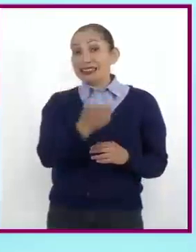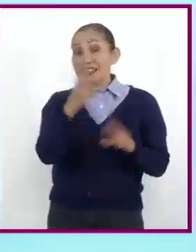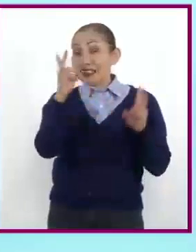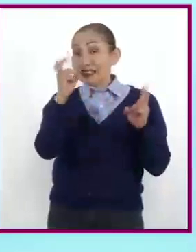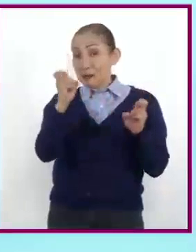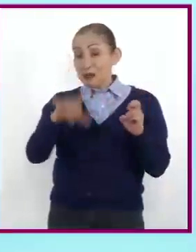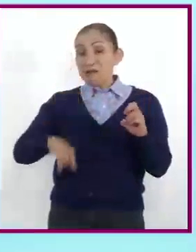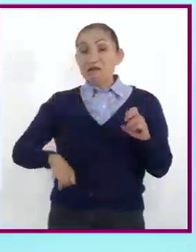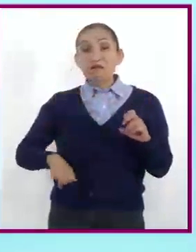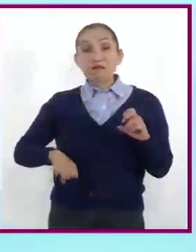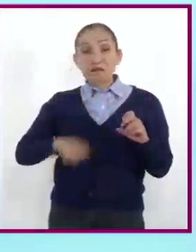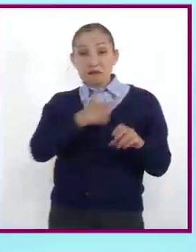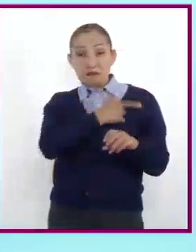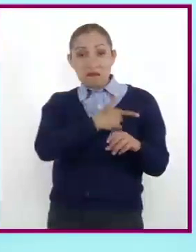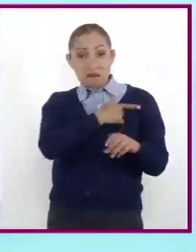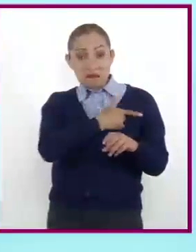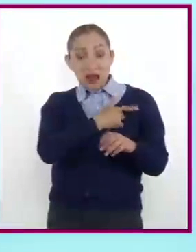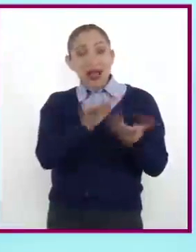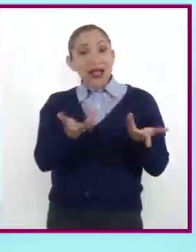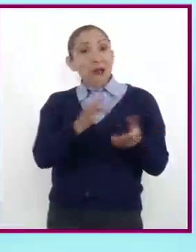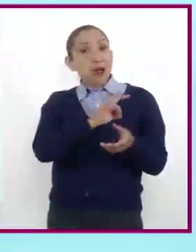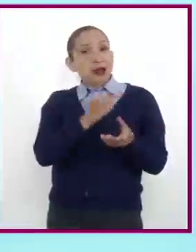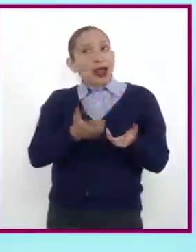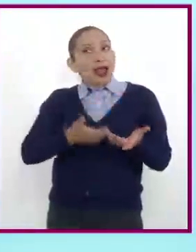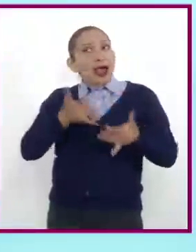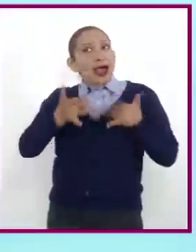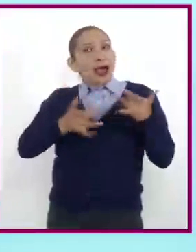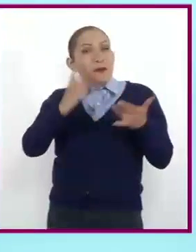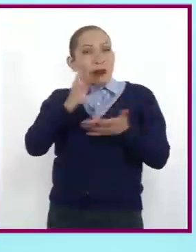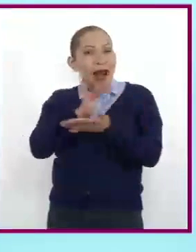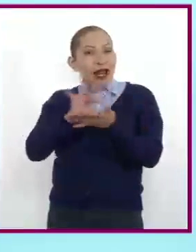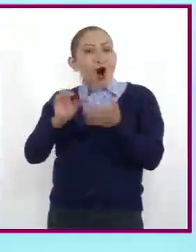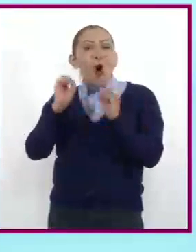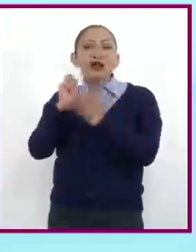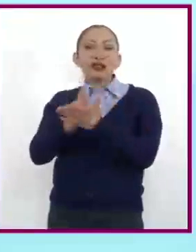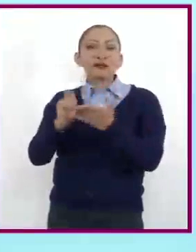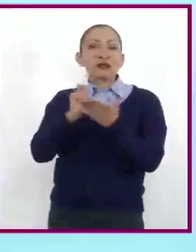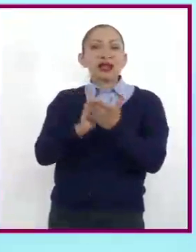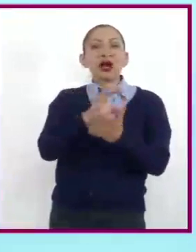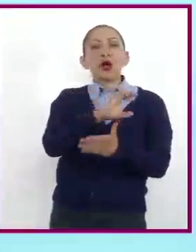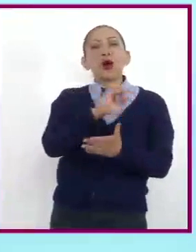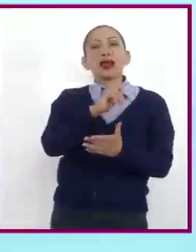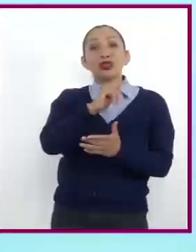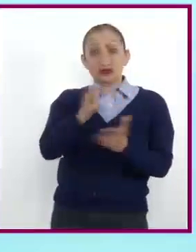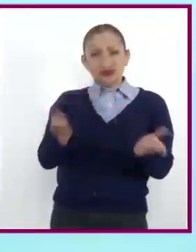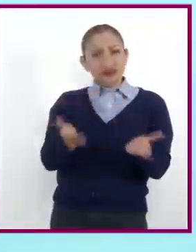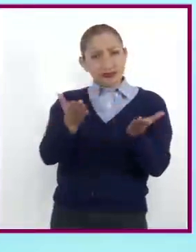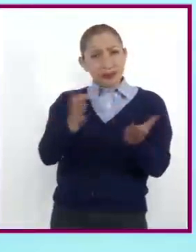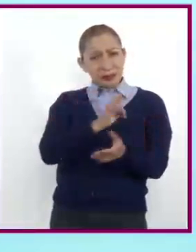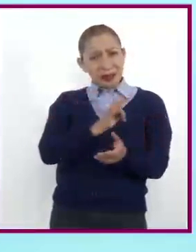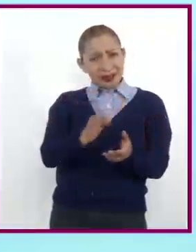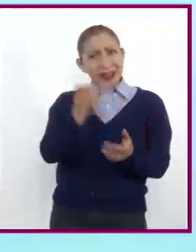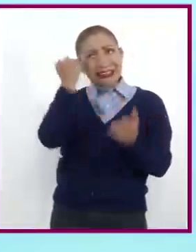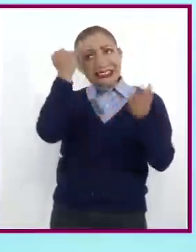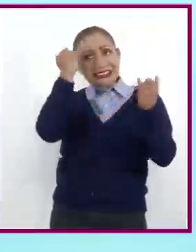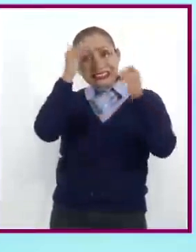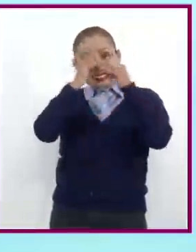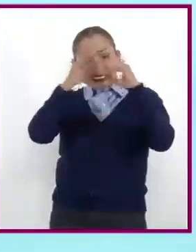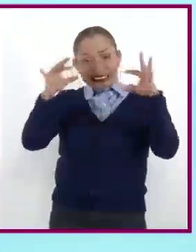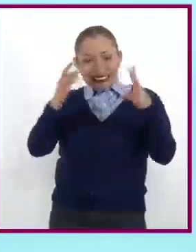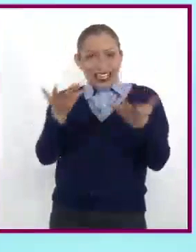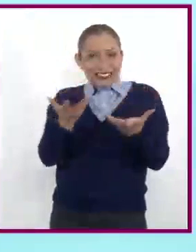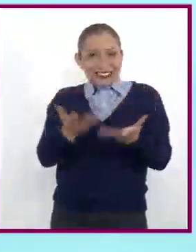programa haya sido de su agrado y motivo de inspiración para leer o escribir cuentos. ¡Anímense y echen a andar su